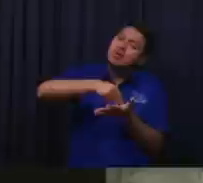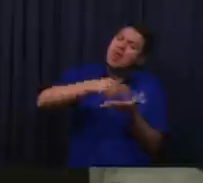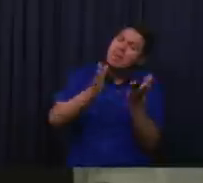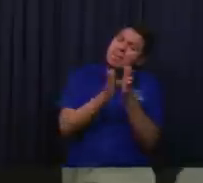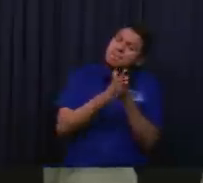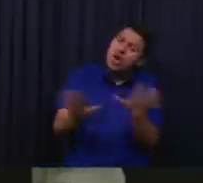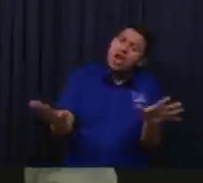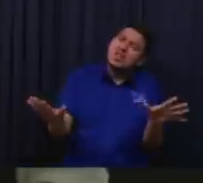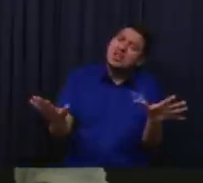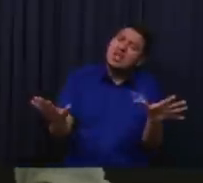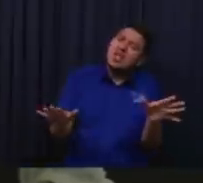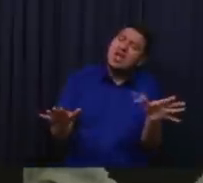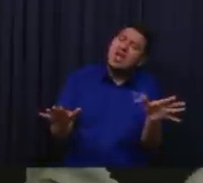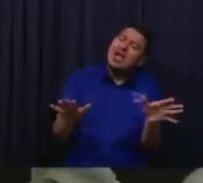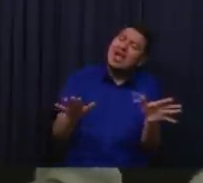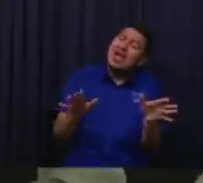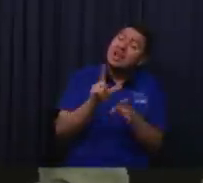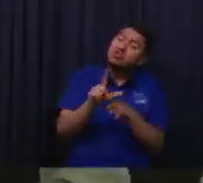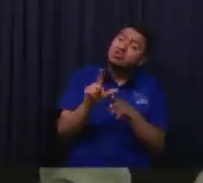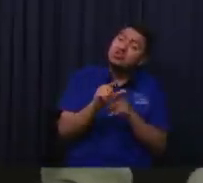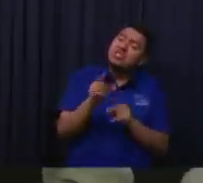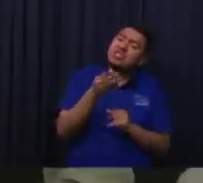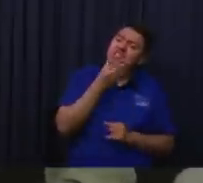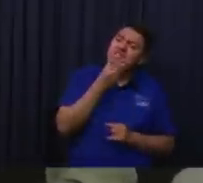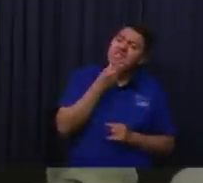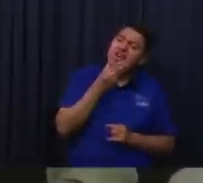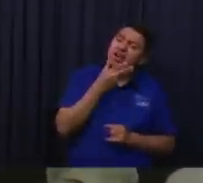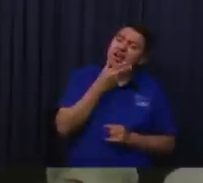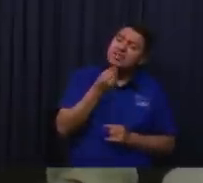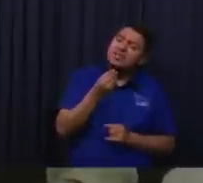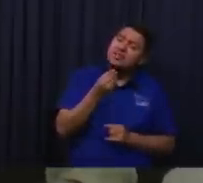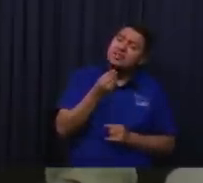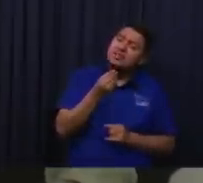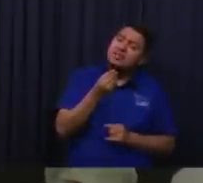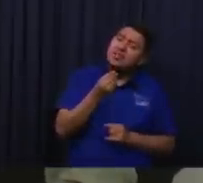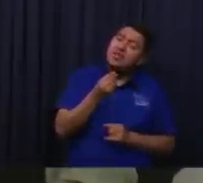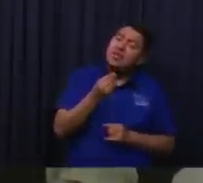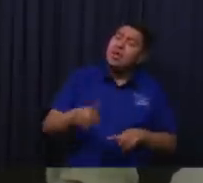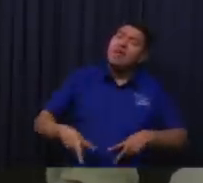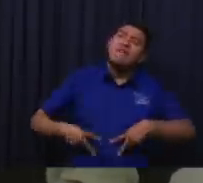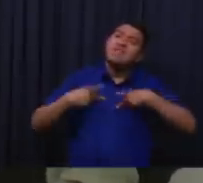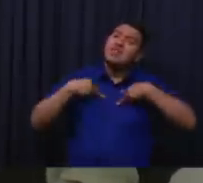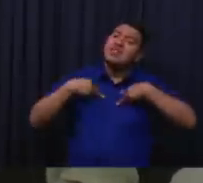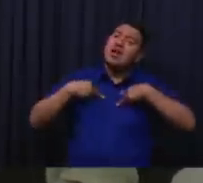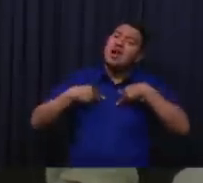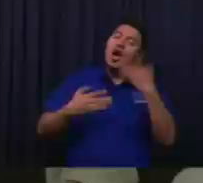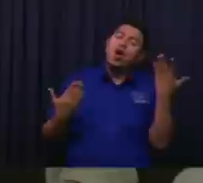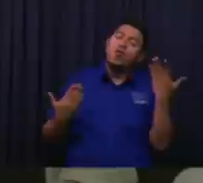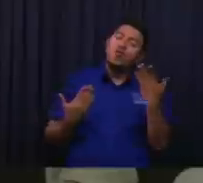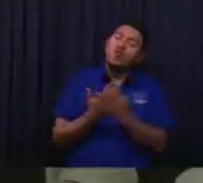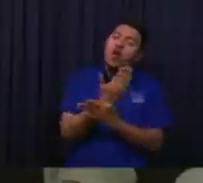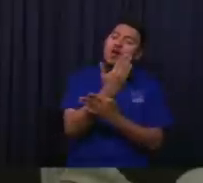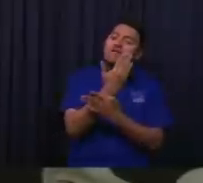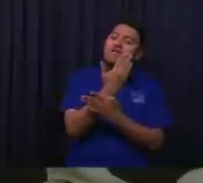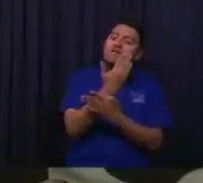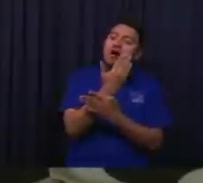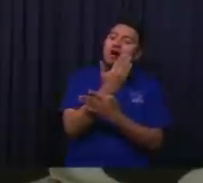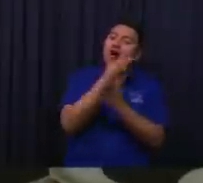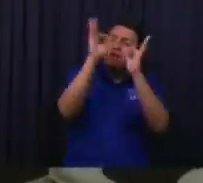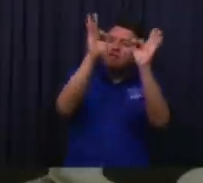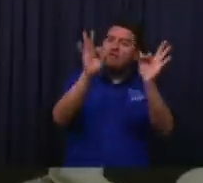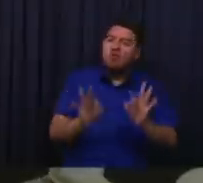Muerte a lo antiguo, al antiguo sistema, y vida a una nueva